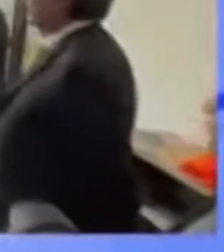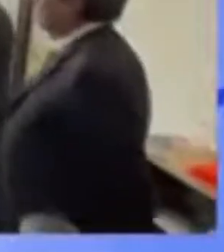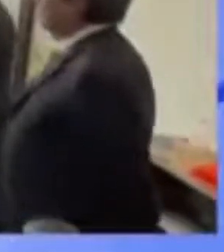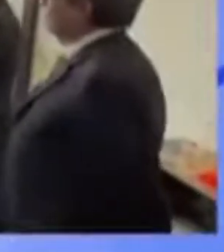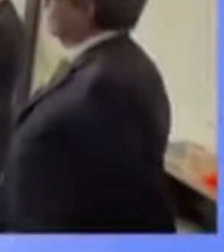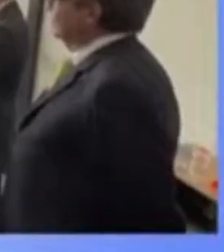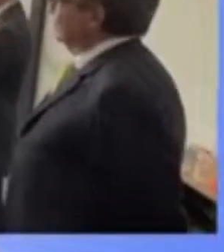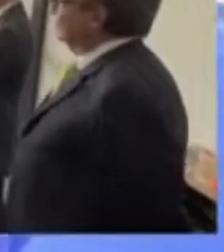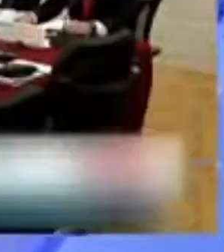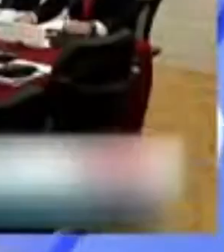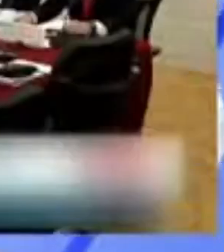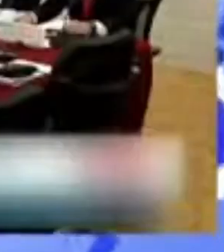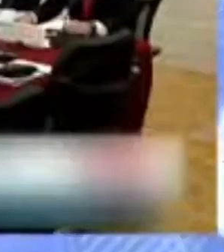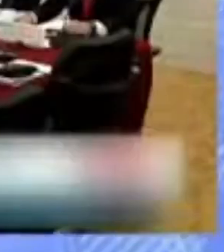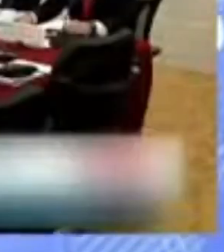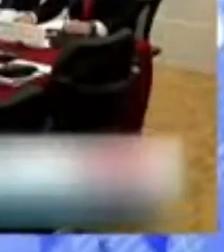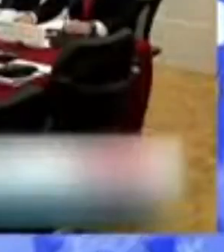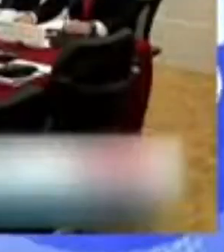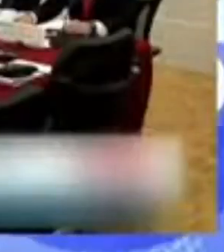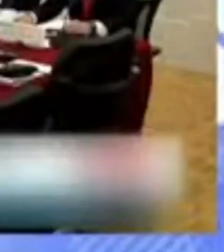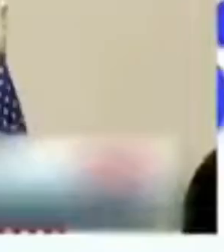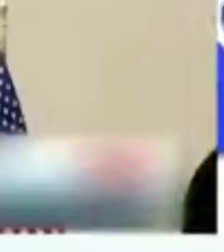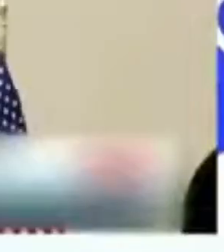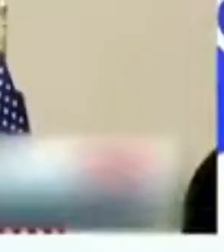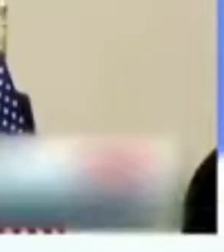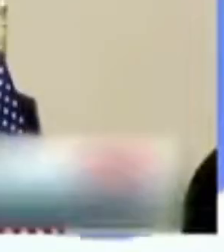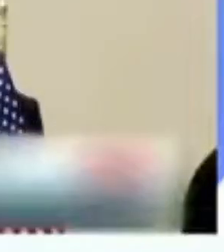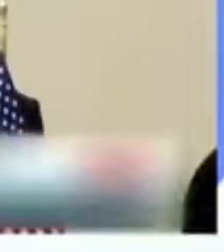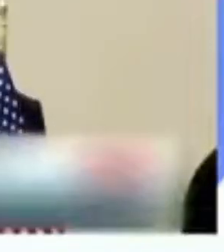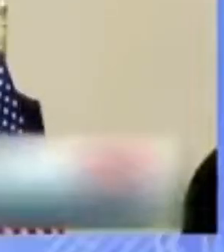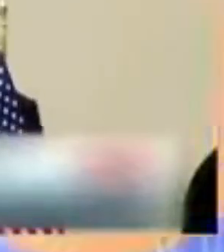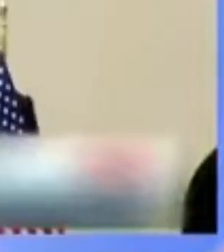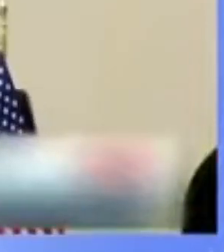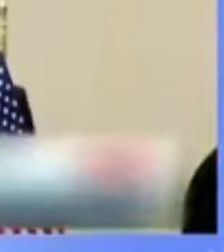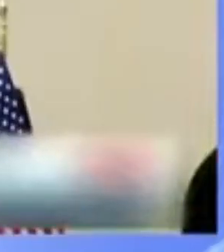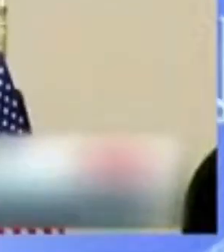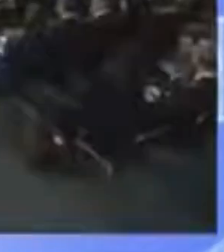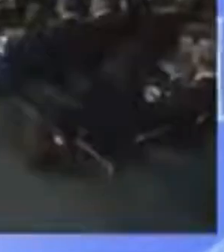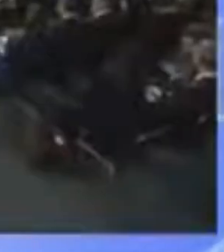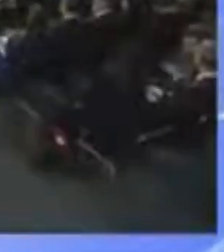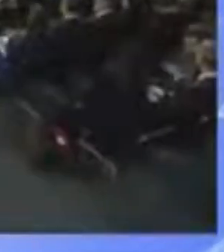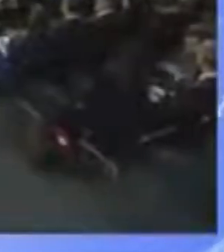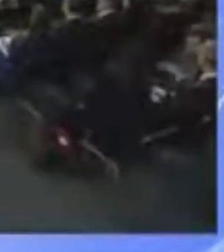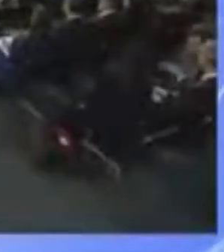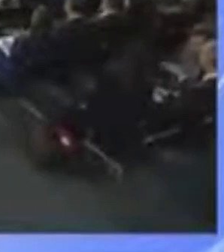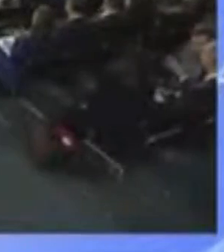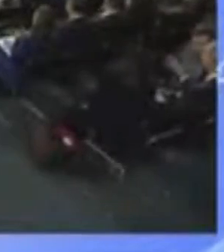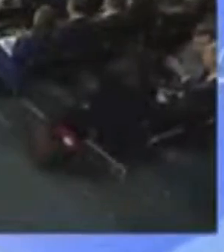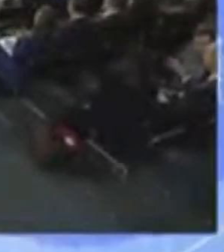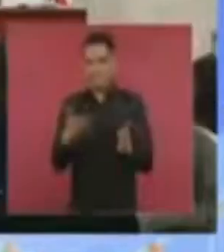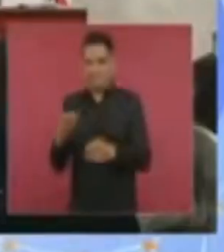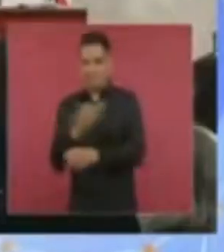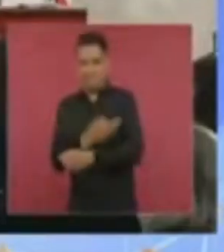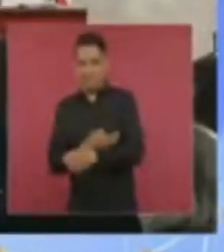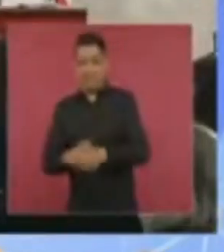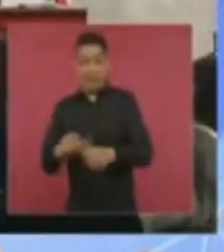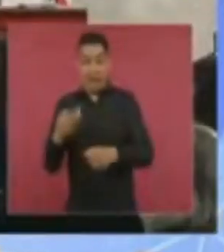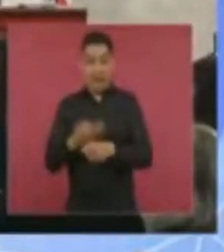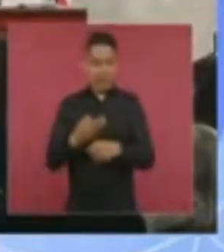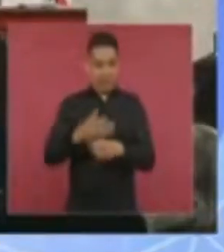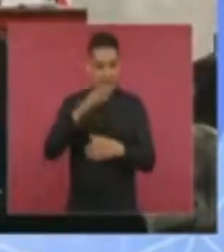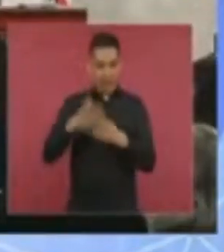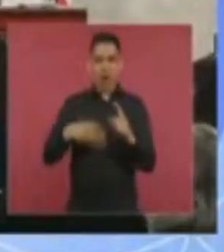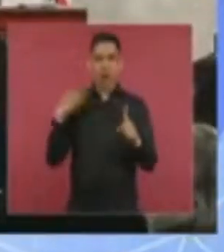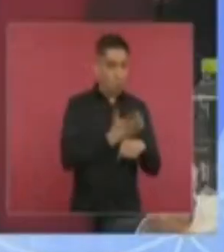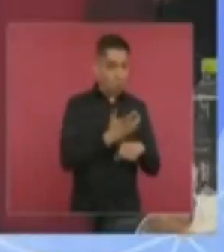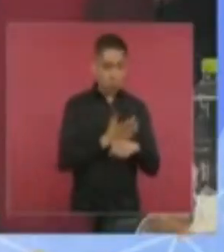comitiva de Estados Unidos, fueron recibidos en el Aeropuerto Internacional Felipe Ángeles, este que fue construido en la presente administración del presidente Andrés Manuel López Obrador.